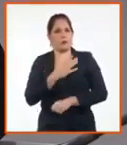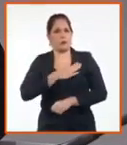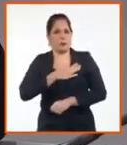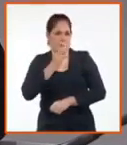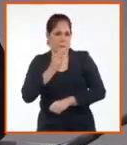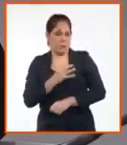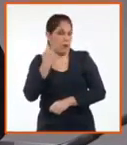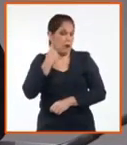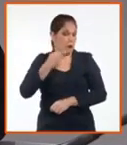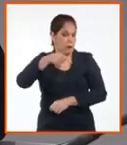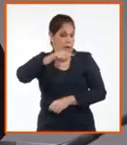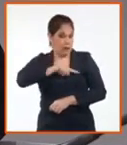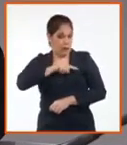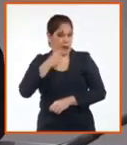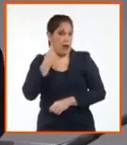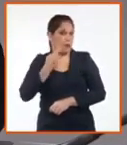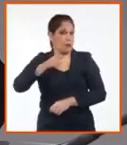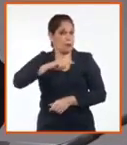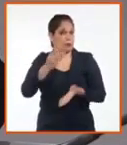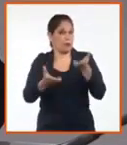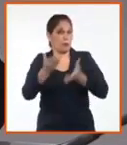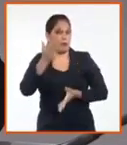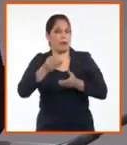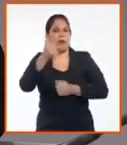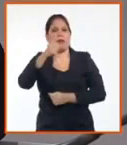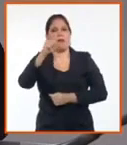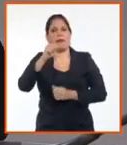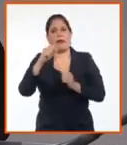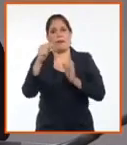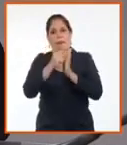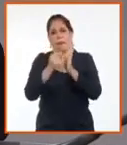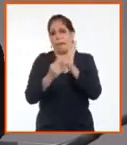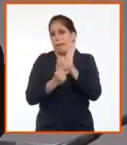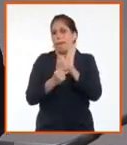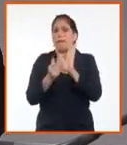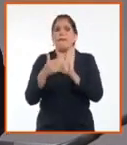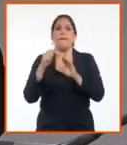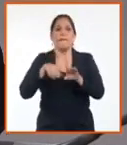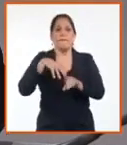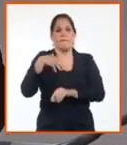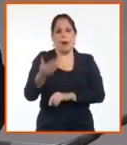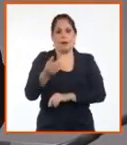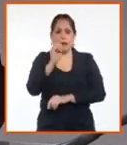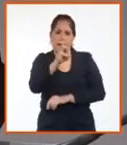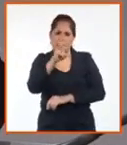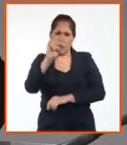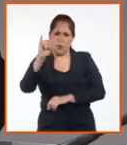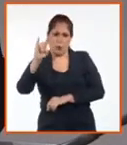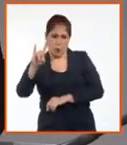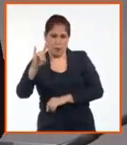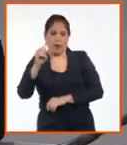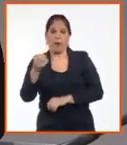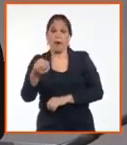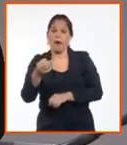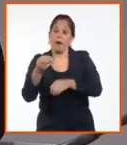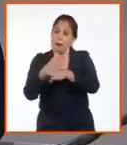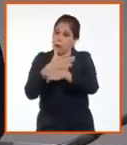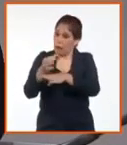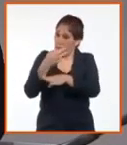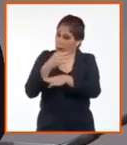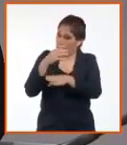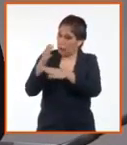año pasado con respecto al año pasado incrementamos 10 productos más el año pasado eran 359 este año es 369 los